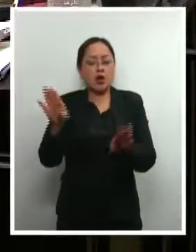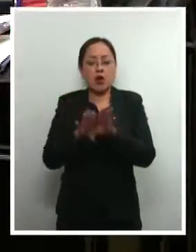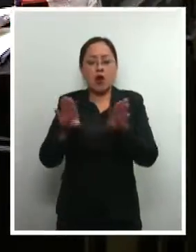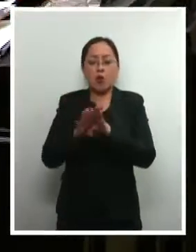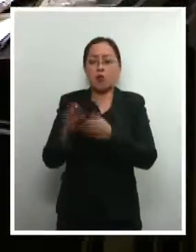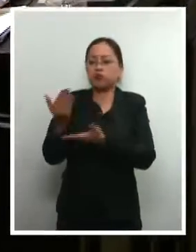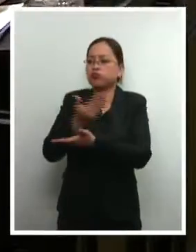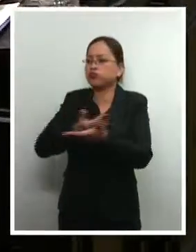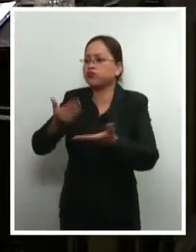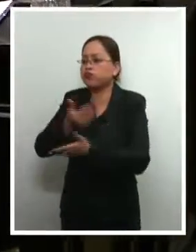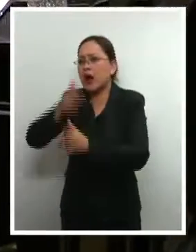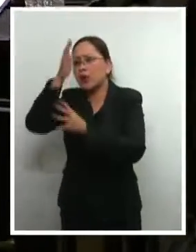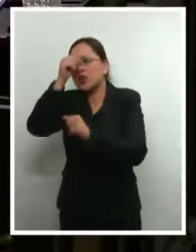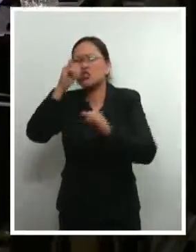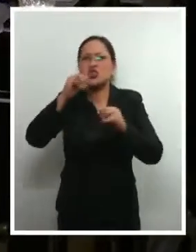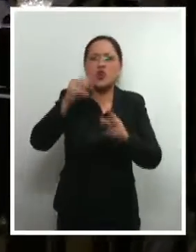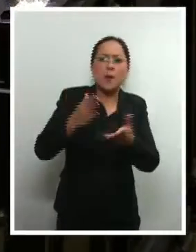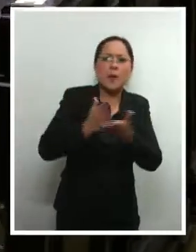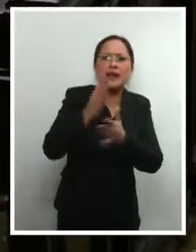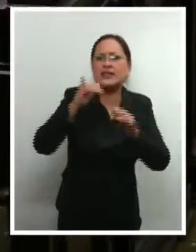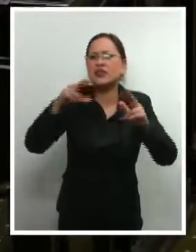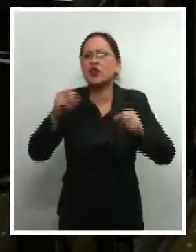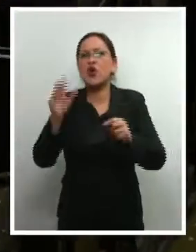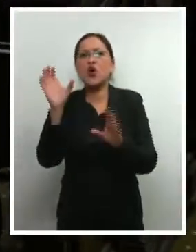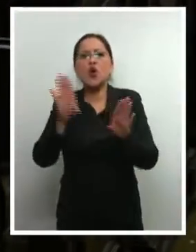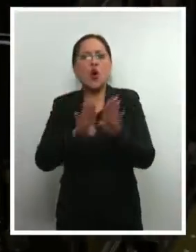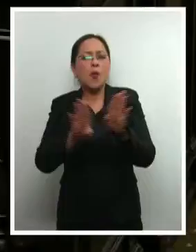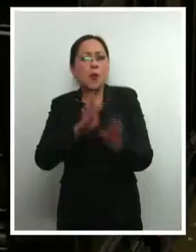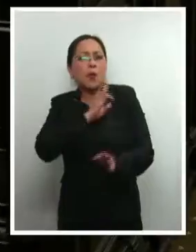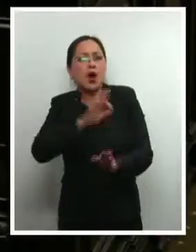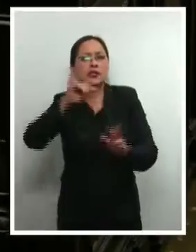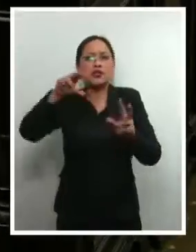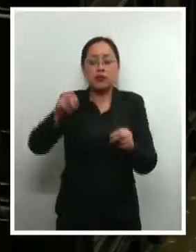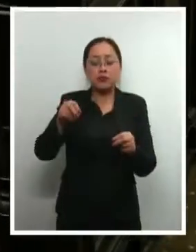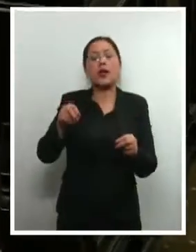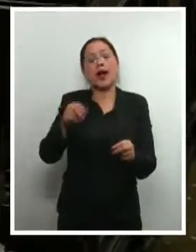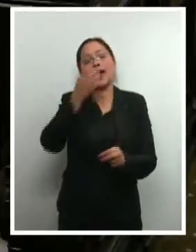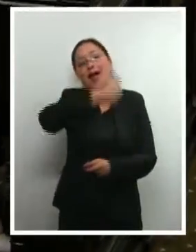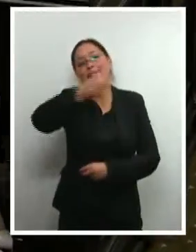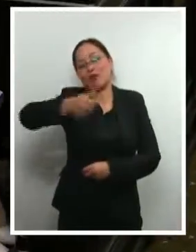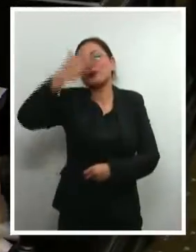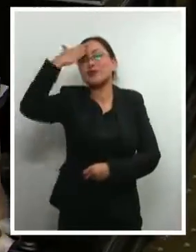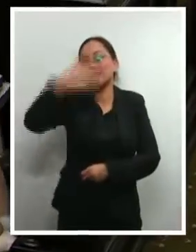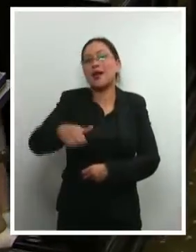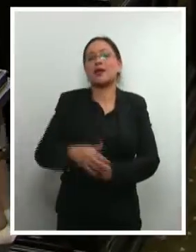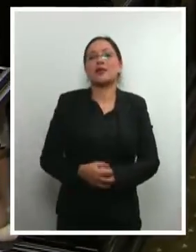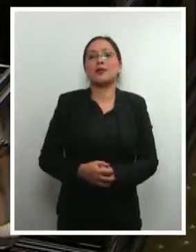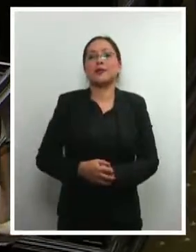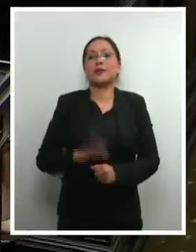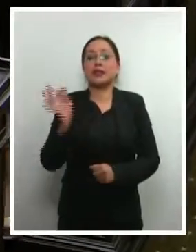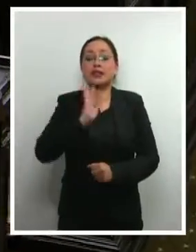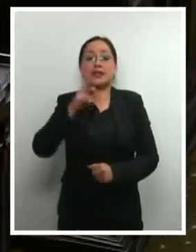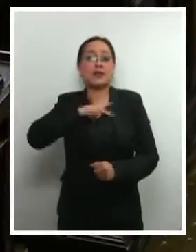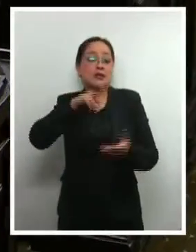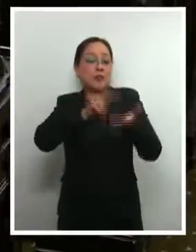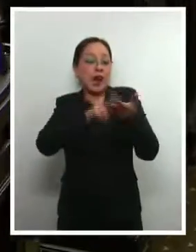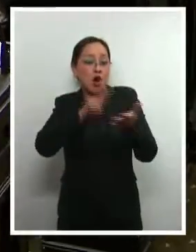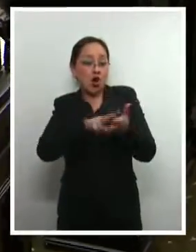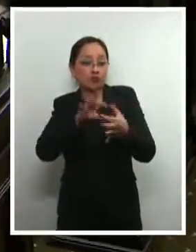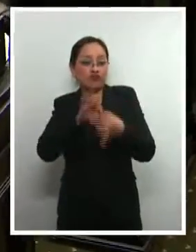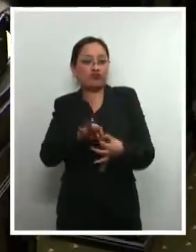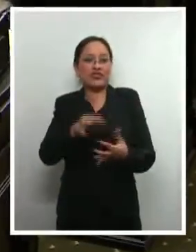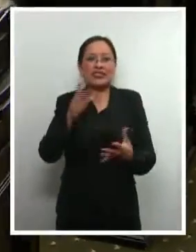negociación y dónde ya no es posible transigir. Cuando están de por medio los principios y los